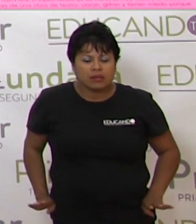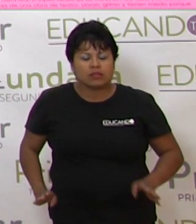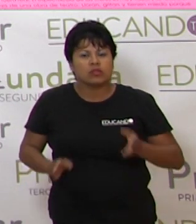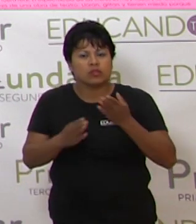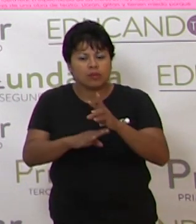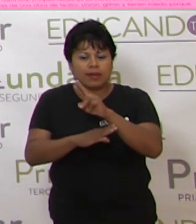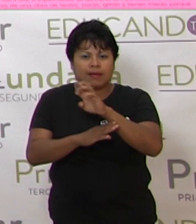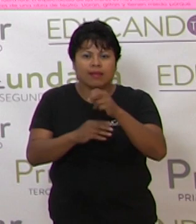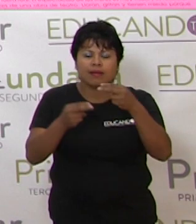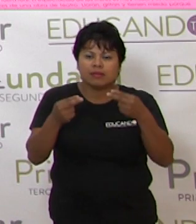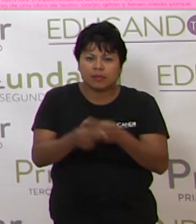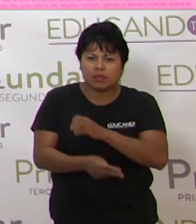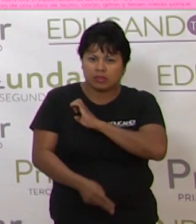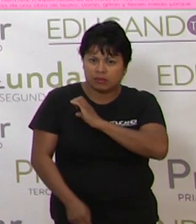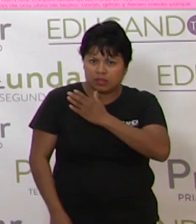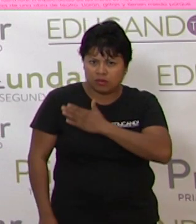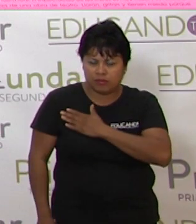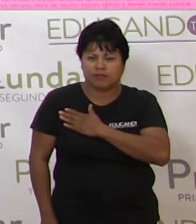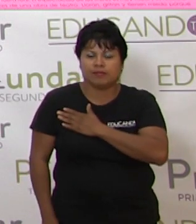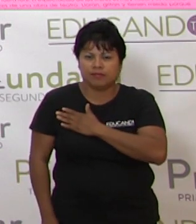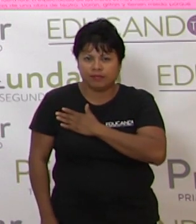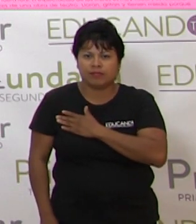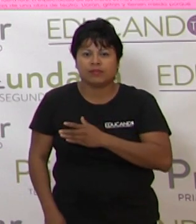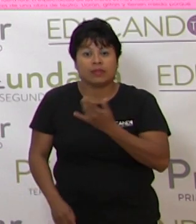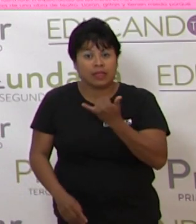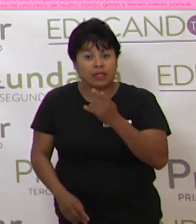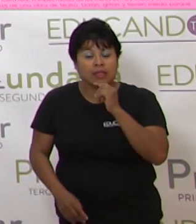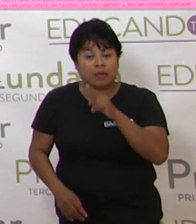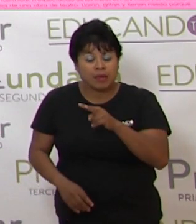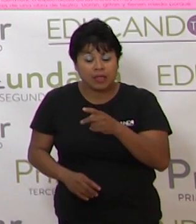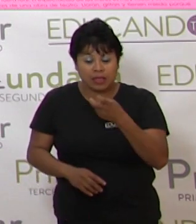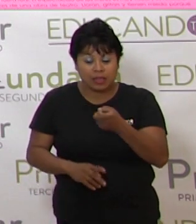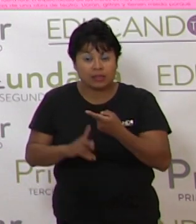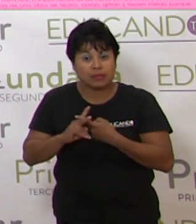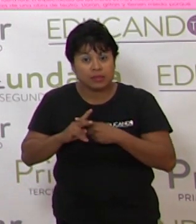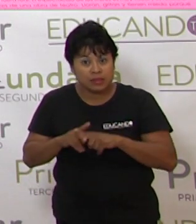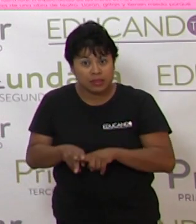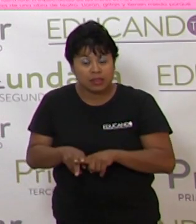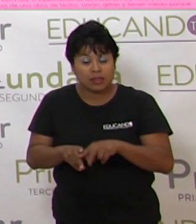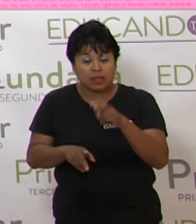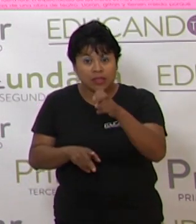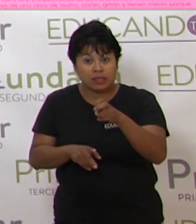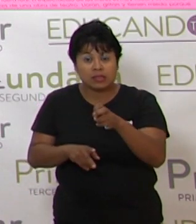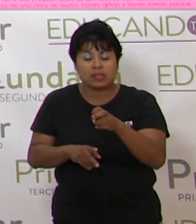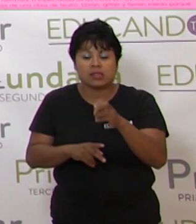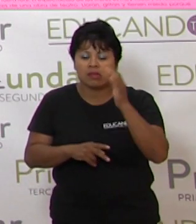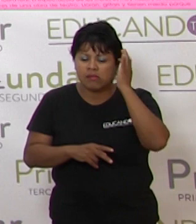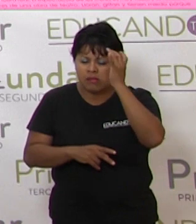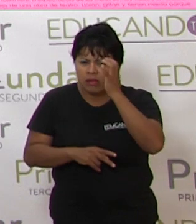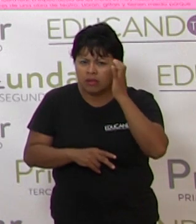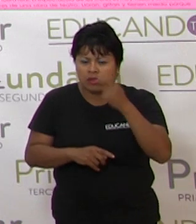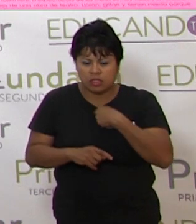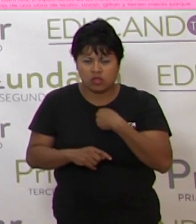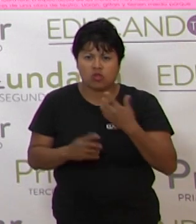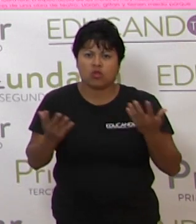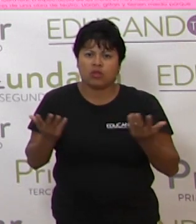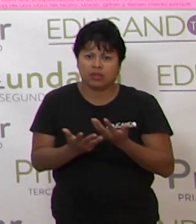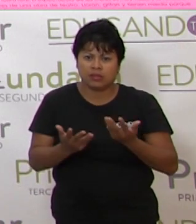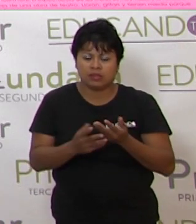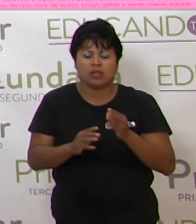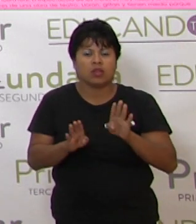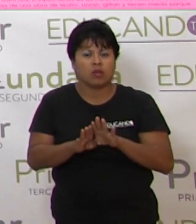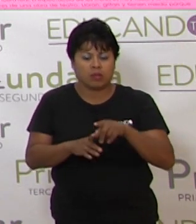del Renacimiento español. Y también que a partir de este somero análisis que hice acerca de